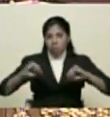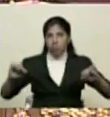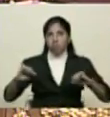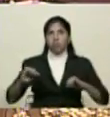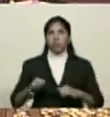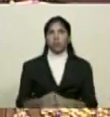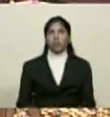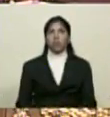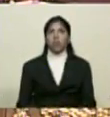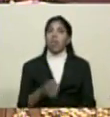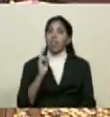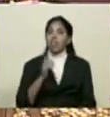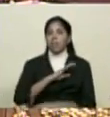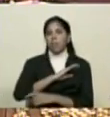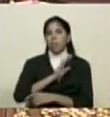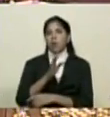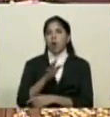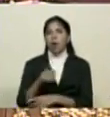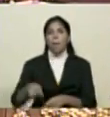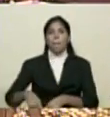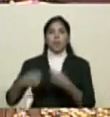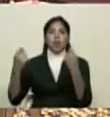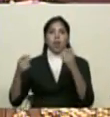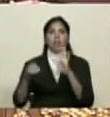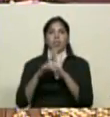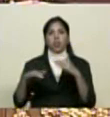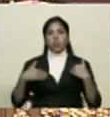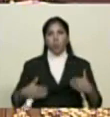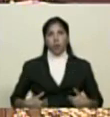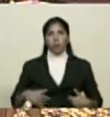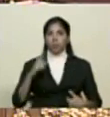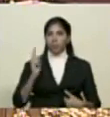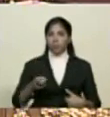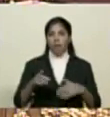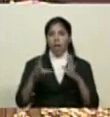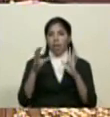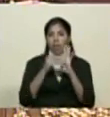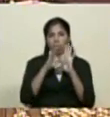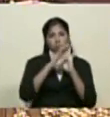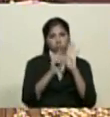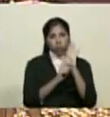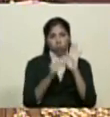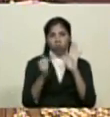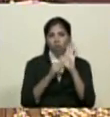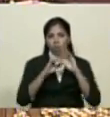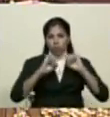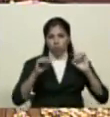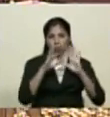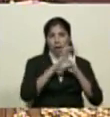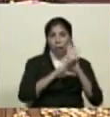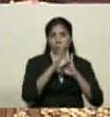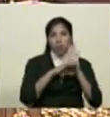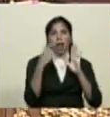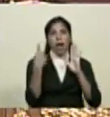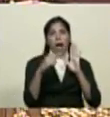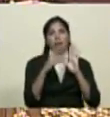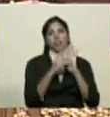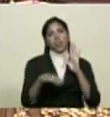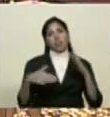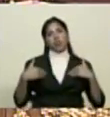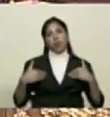porque estos son delitos que tienen que ver con violaciones a los derechos humanos. Hay un capítulo en la Constitución que te habla de los derechos